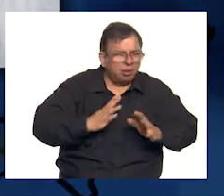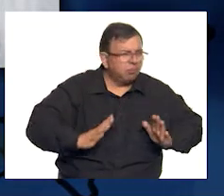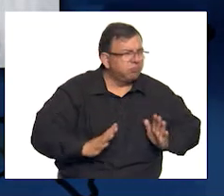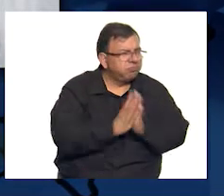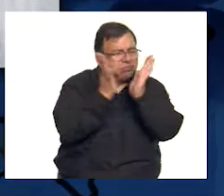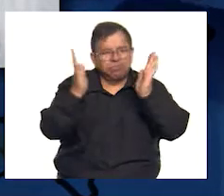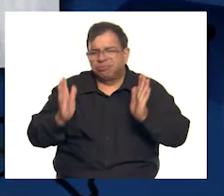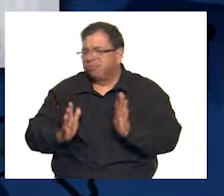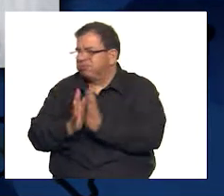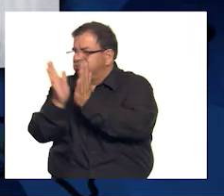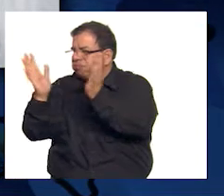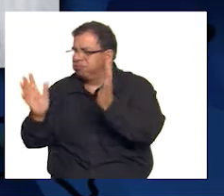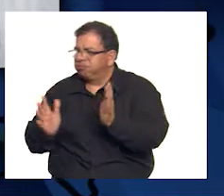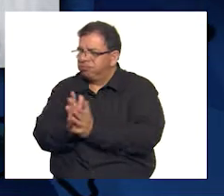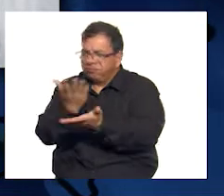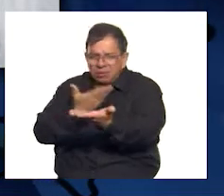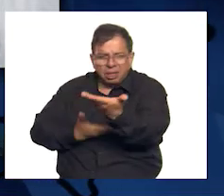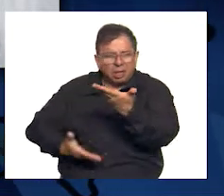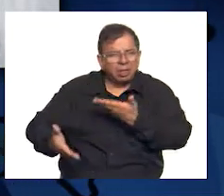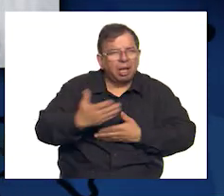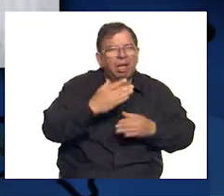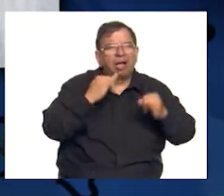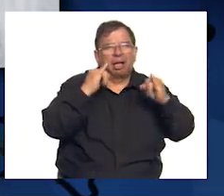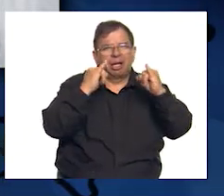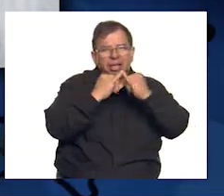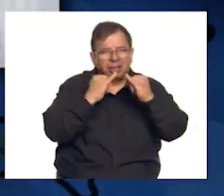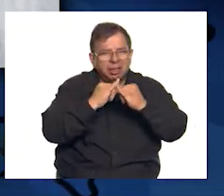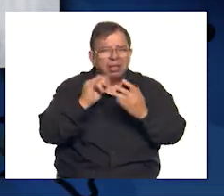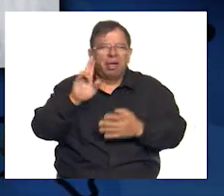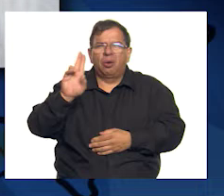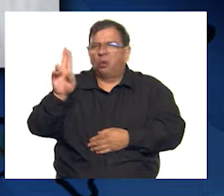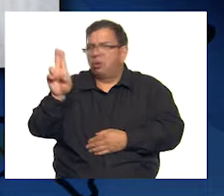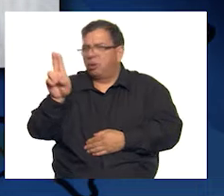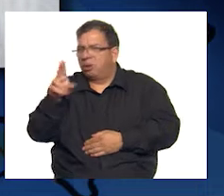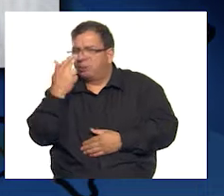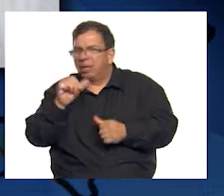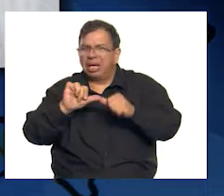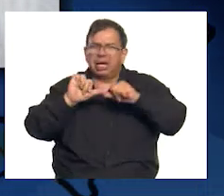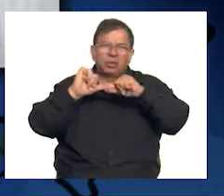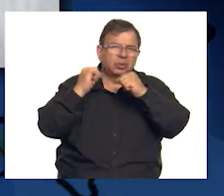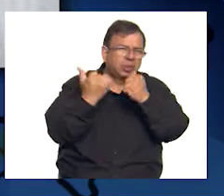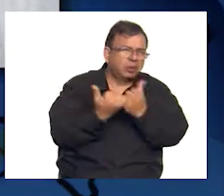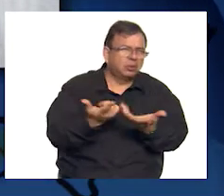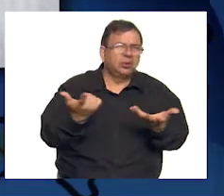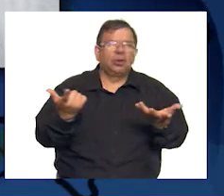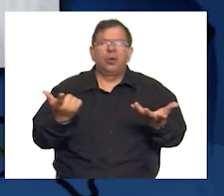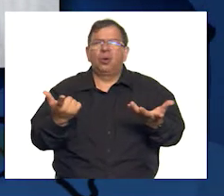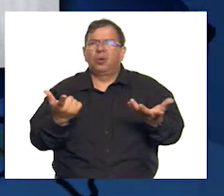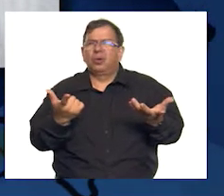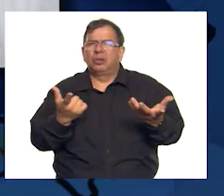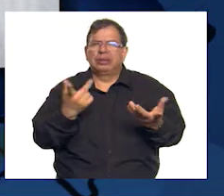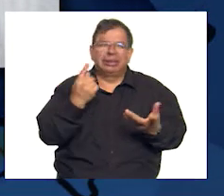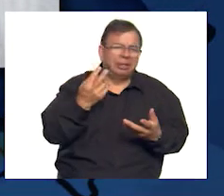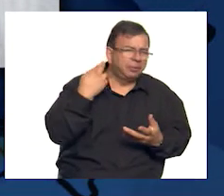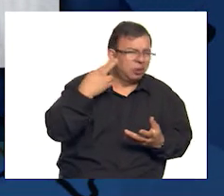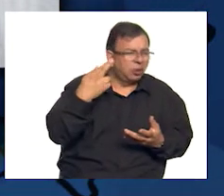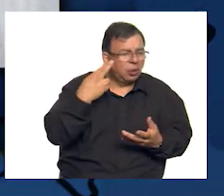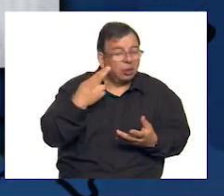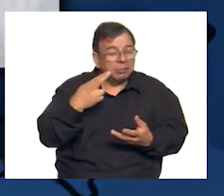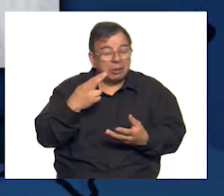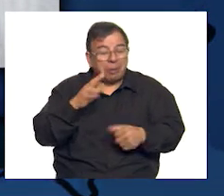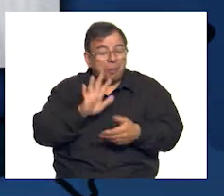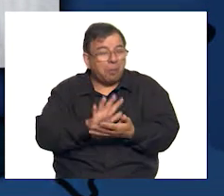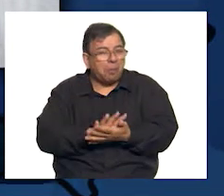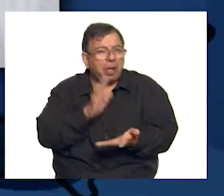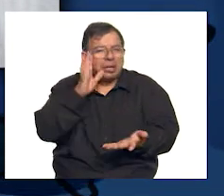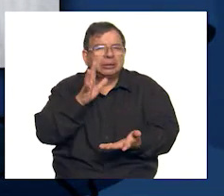todos los actores sociales, instituciones de gobierno, universidades, asociaciones civiles, medios de comunicación y, sobre todo,